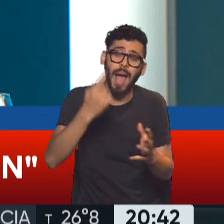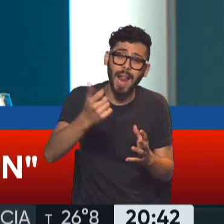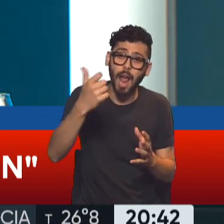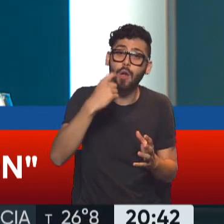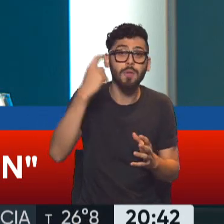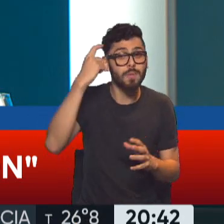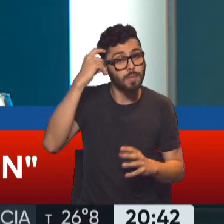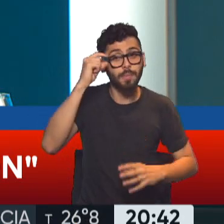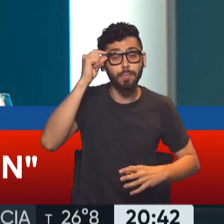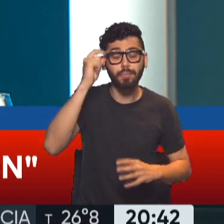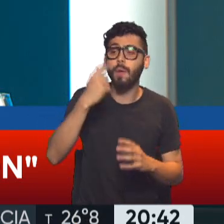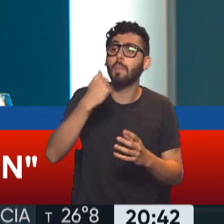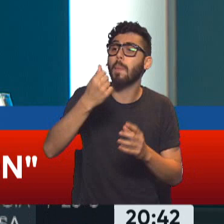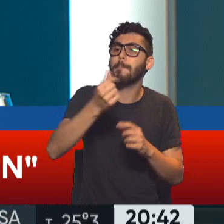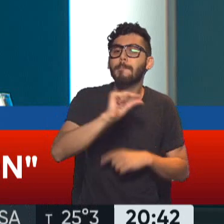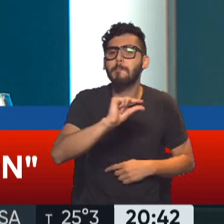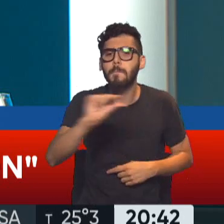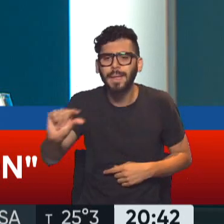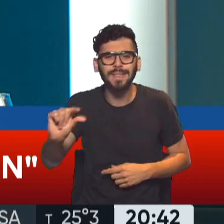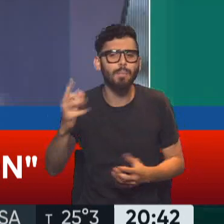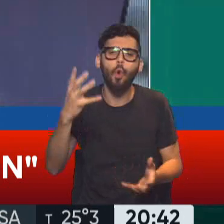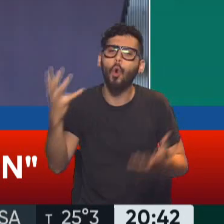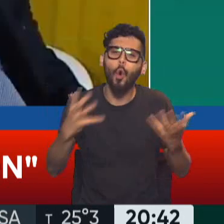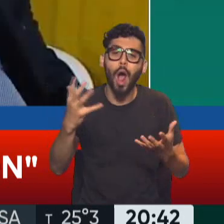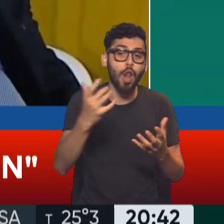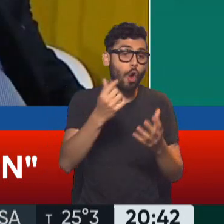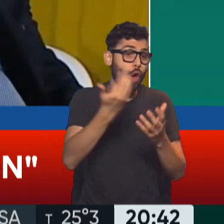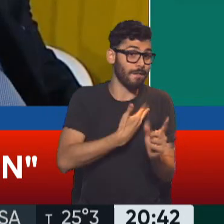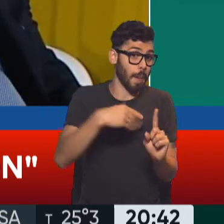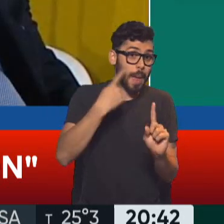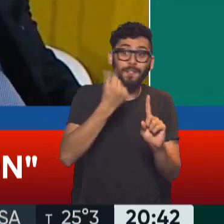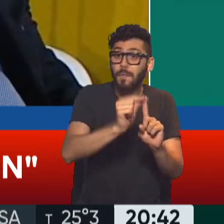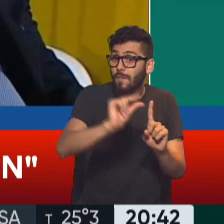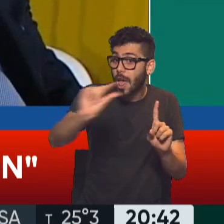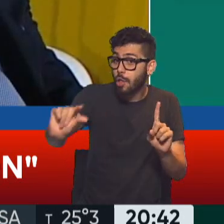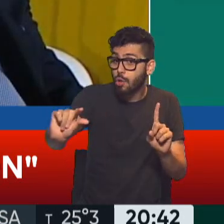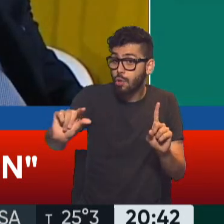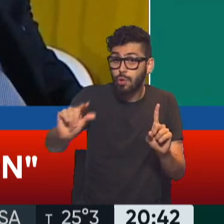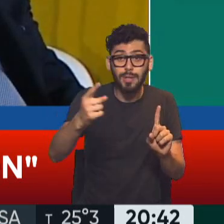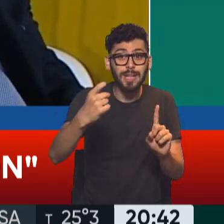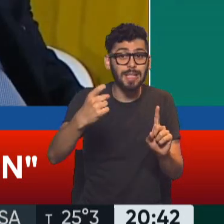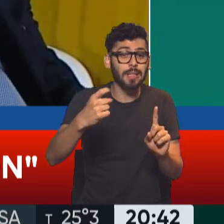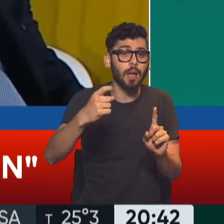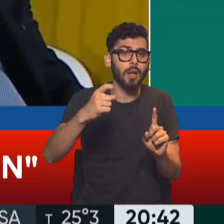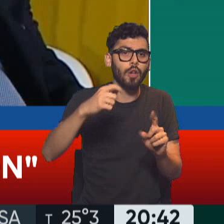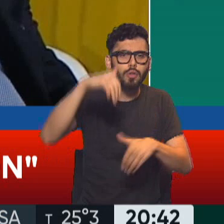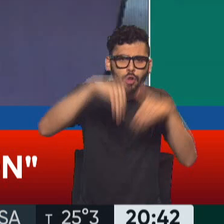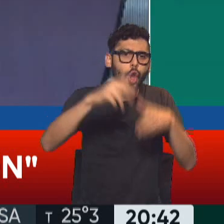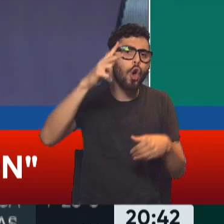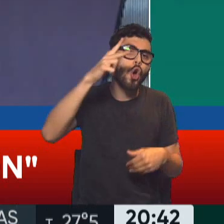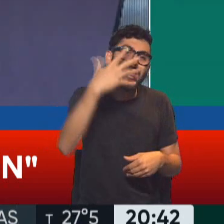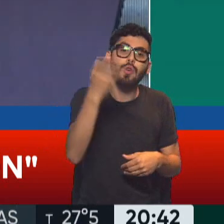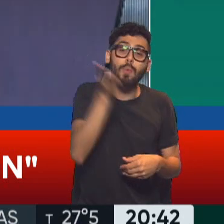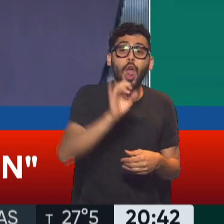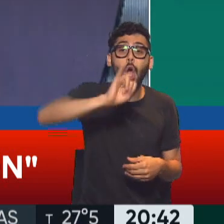cualquier fondo o cualquier préstamo en el Fondo Monetario Internacional, necesitas tener por lo menos 85% de los votos. Y